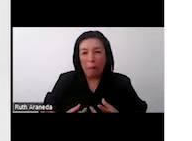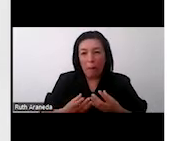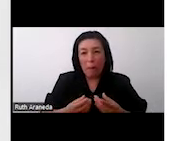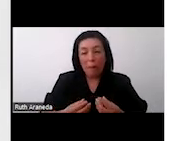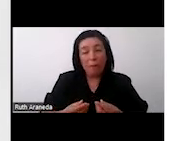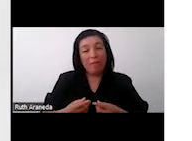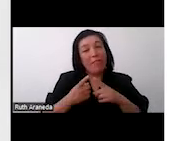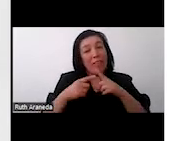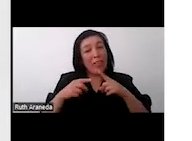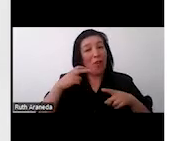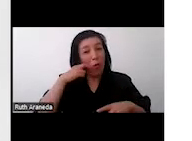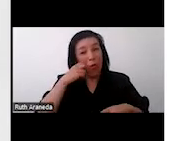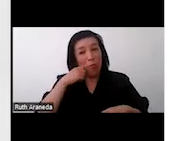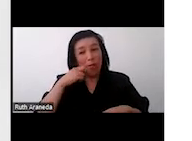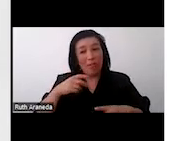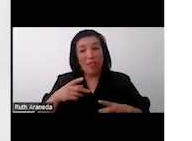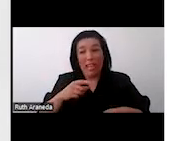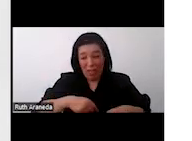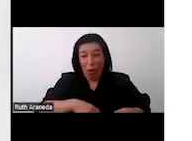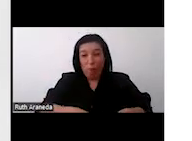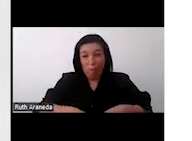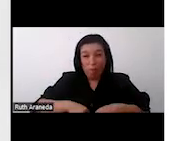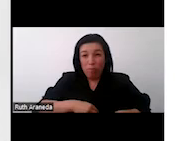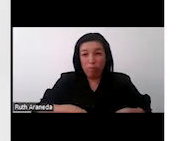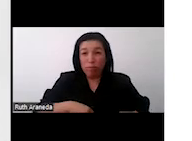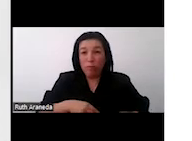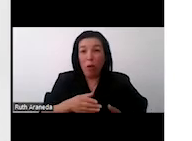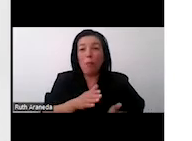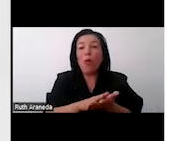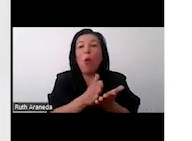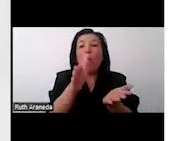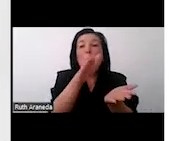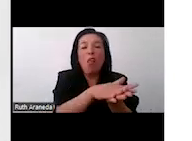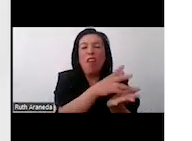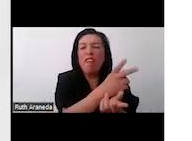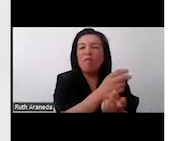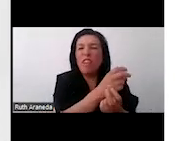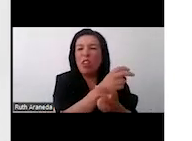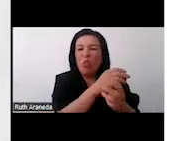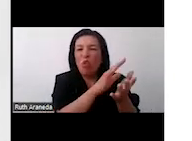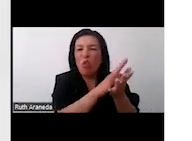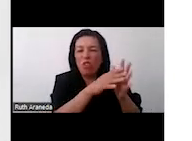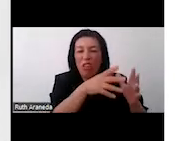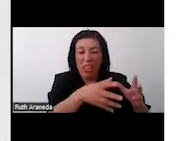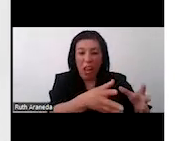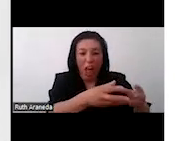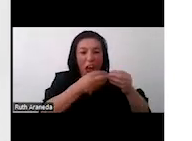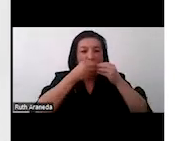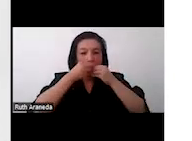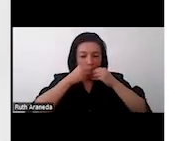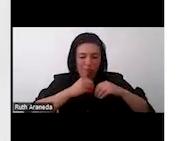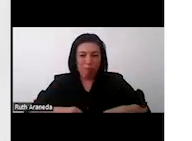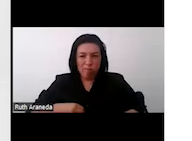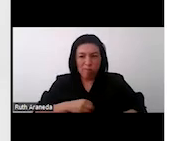por ejemplo. Entonces todos los bichitos que traiga este ser muerto se los come, los degrada y así no se